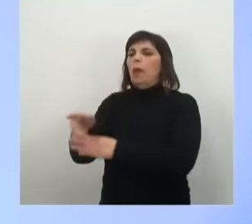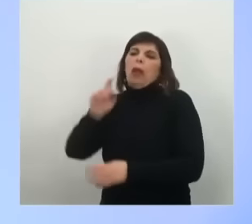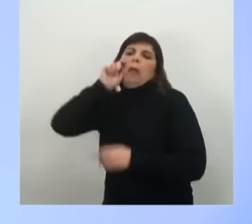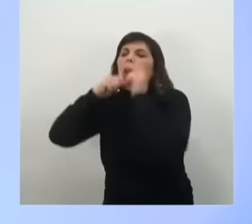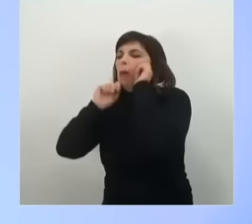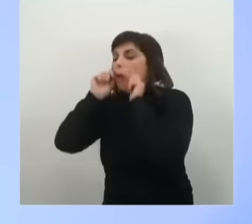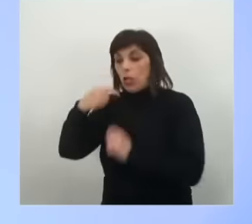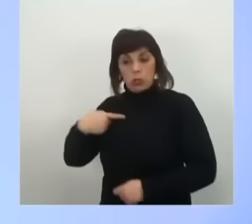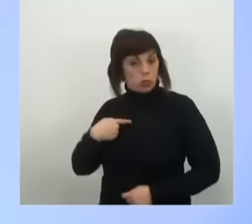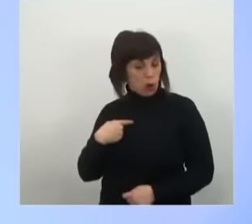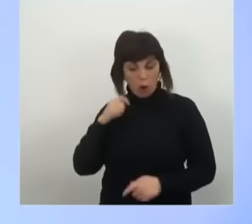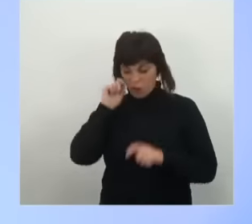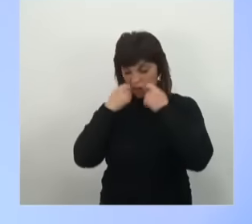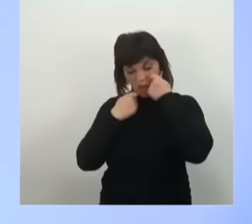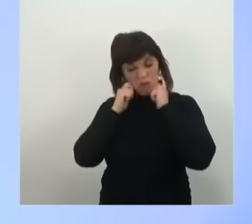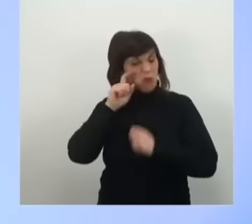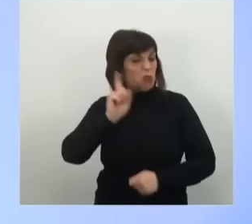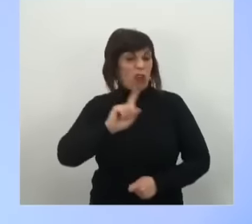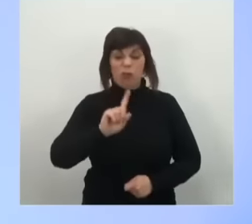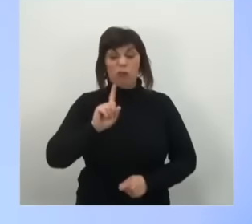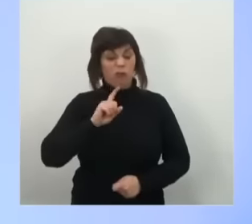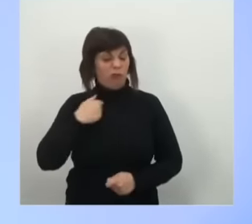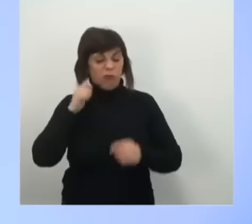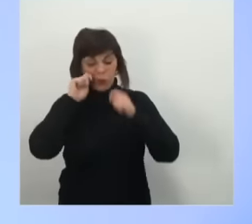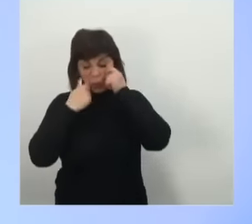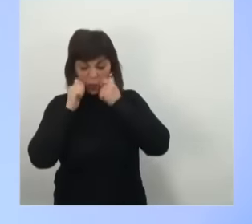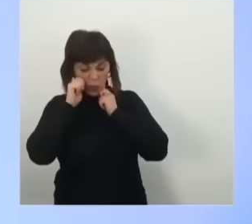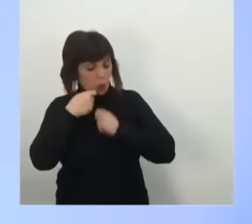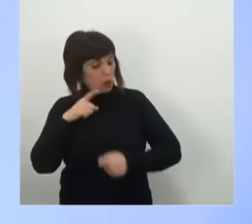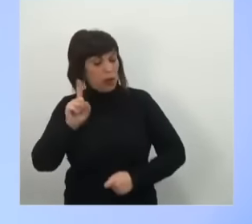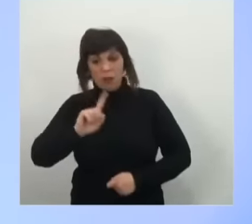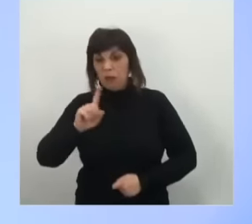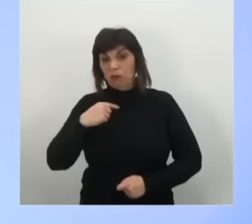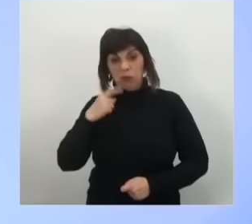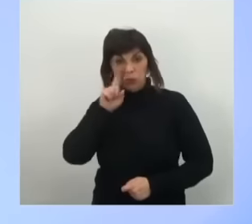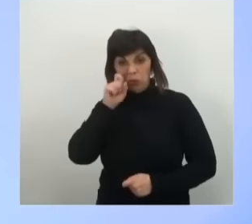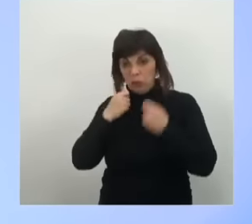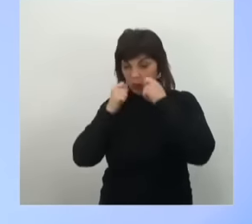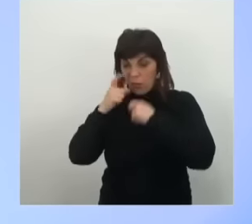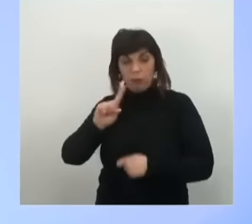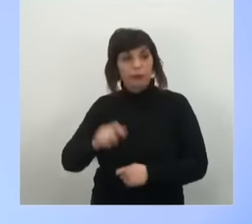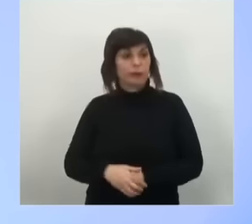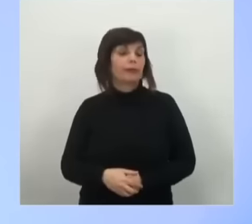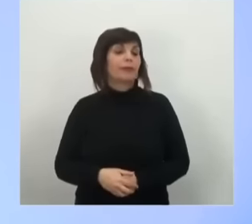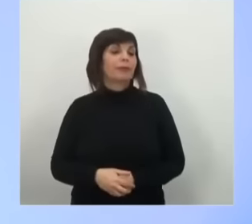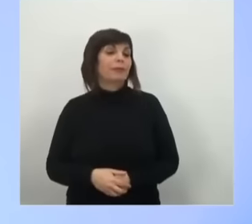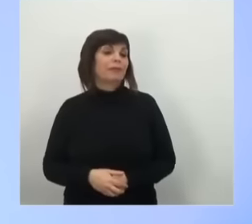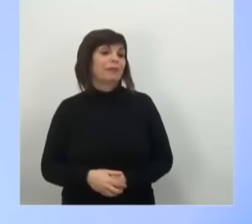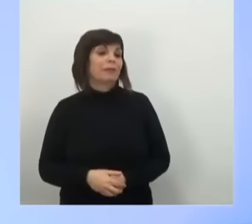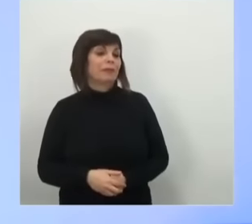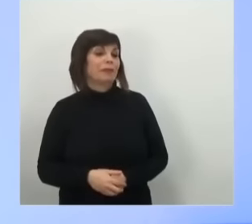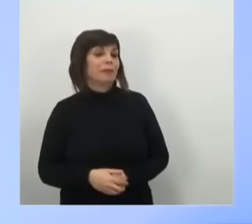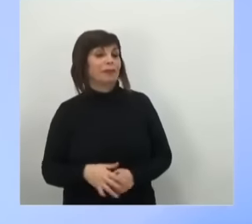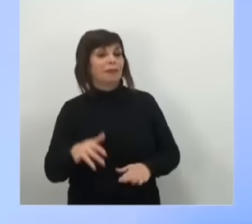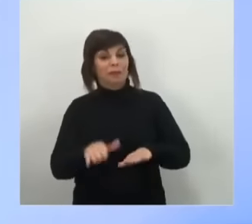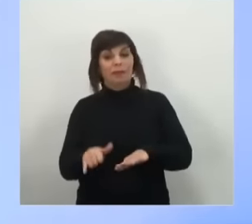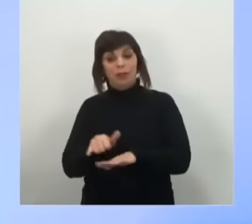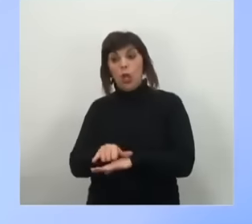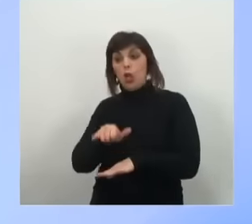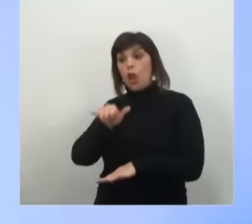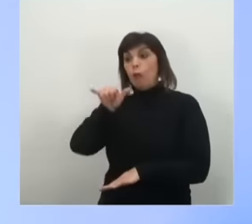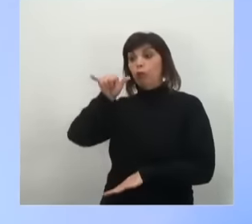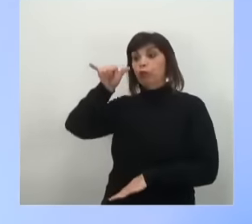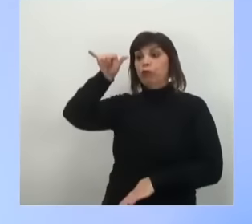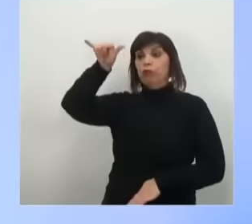no lloro Yo no lloro yo no no no no Yo no lloro yo no no Yo no lloro y cuando llegamos Cuando